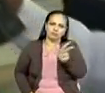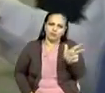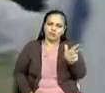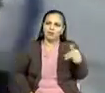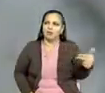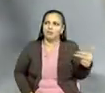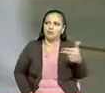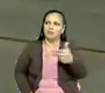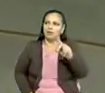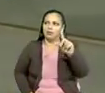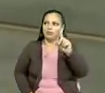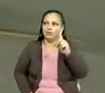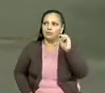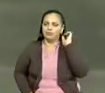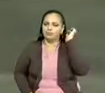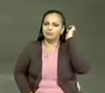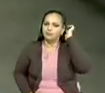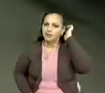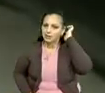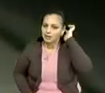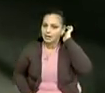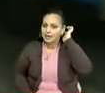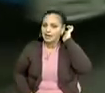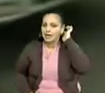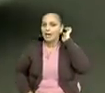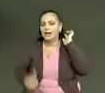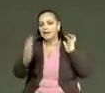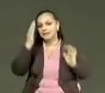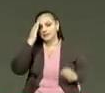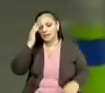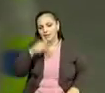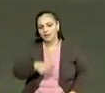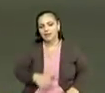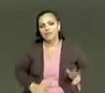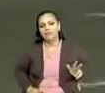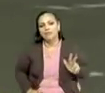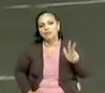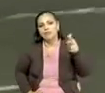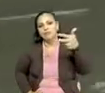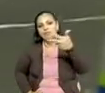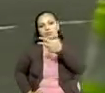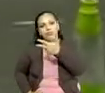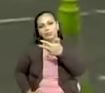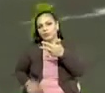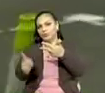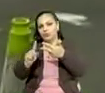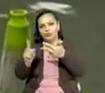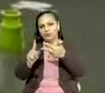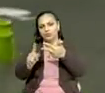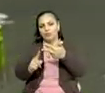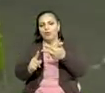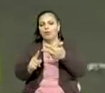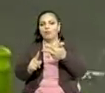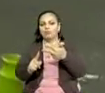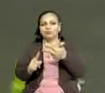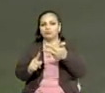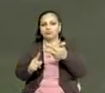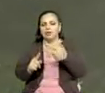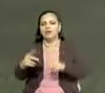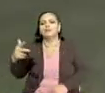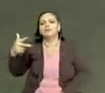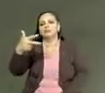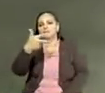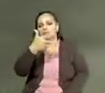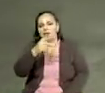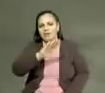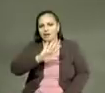las señales, para evitar de pronto que hagan el giro, avancen hasta a Mirtos, o la otra alternativa es Costanera, okay, para que